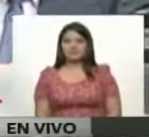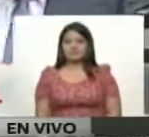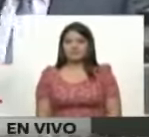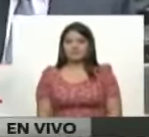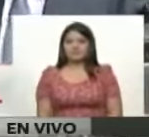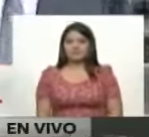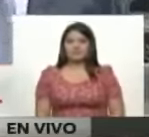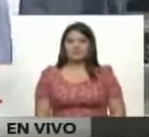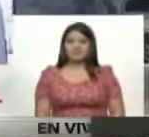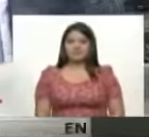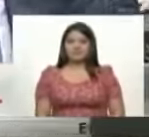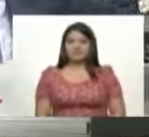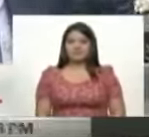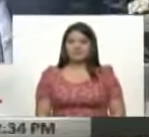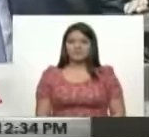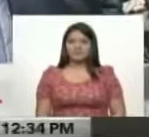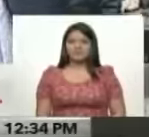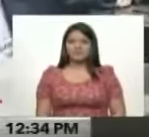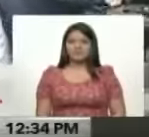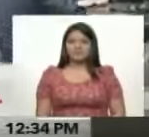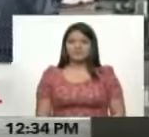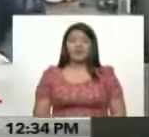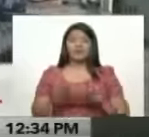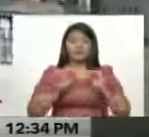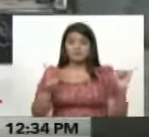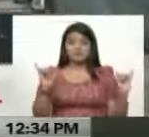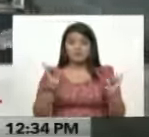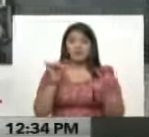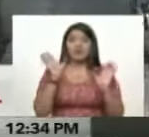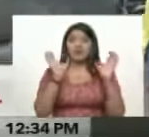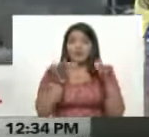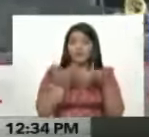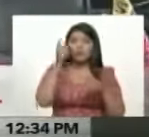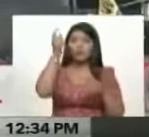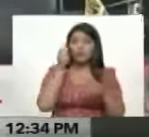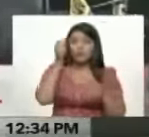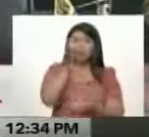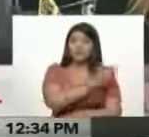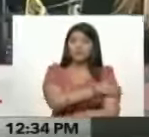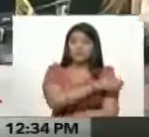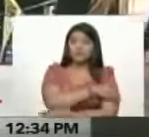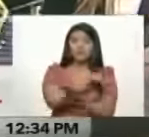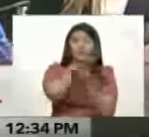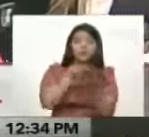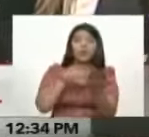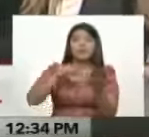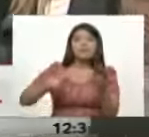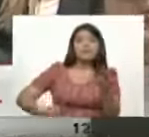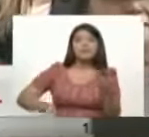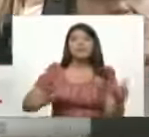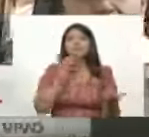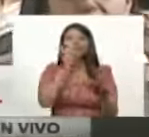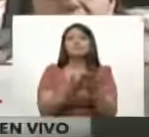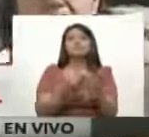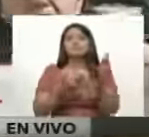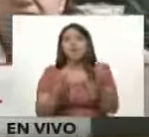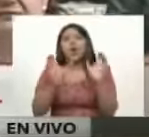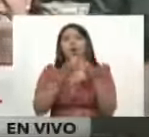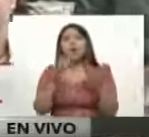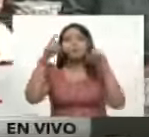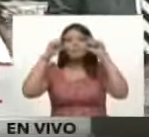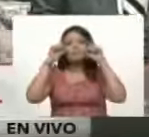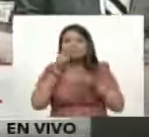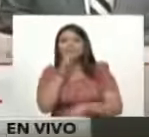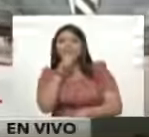Partidos de la oposición dio lectura a sus candidatos para la Junta Directiva. Como presidente postularon al diputado de Acción Democrática, Henry